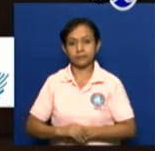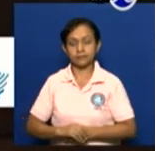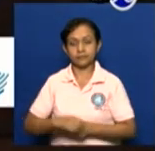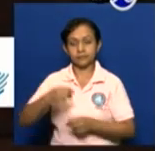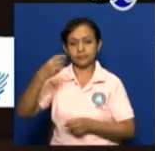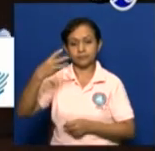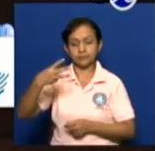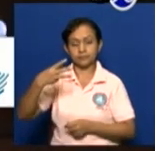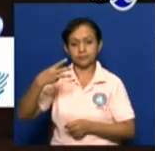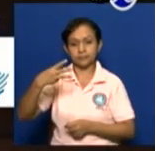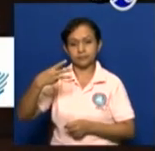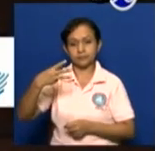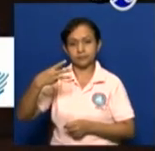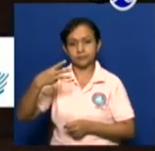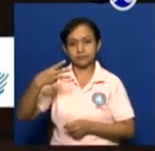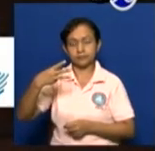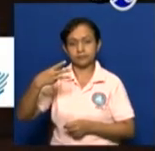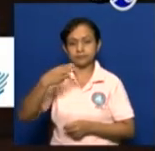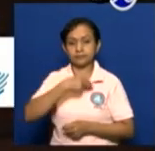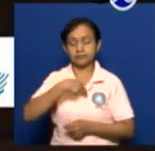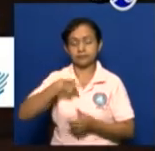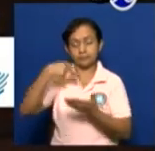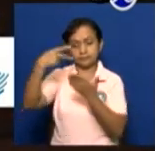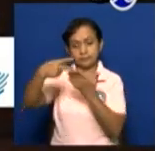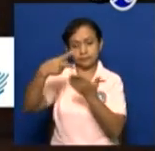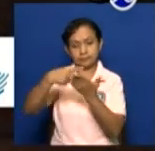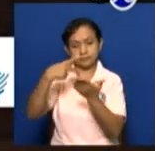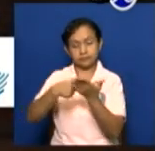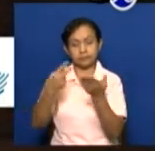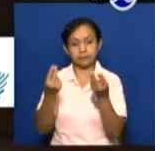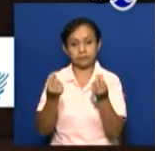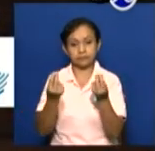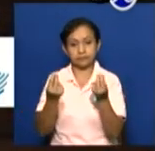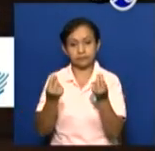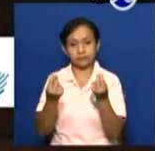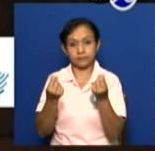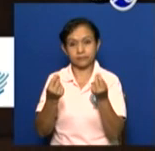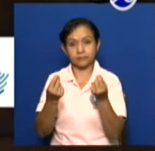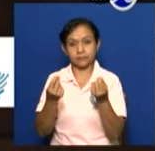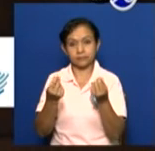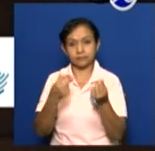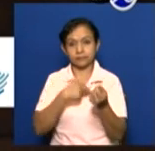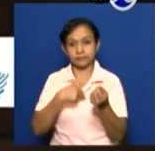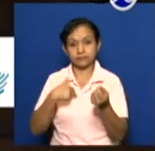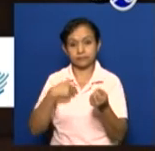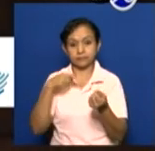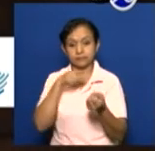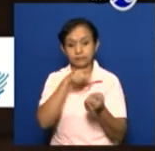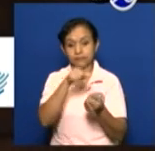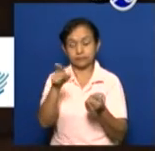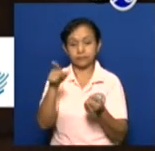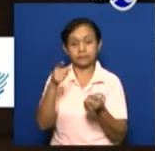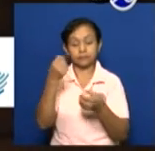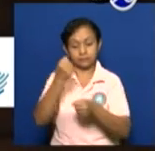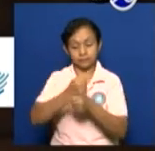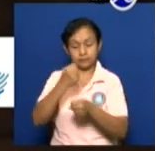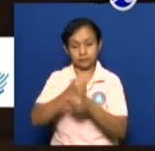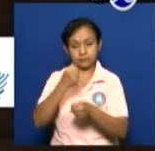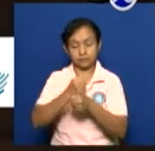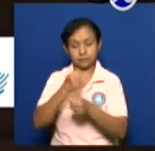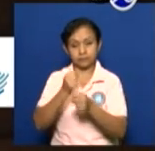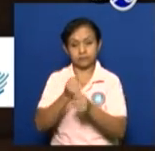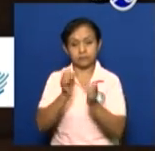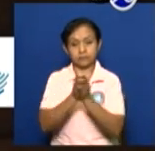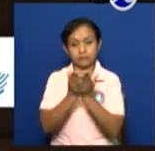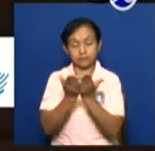Tres, asignar un presupuesto para conceder a la magna obra de Sandino